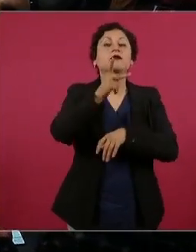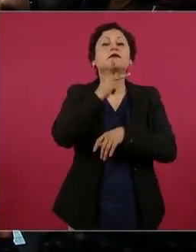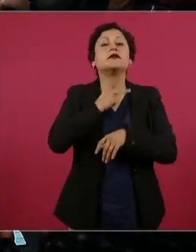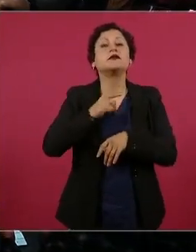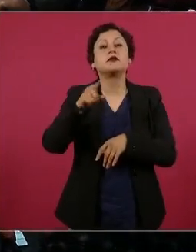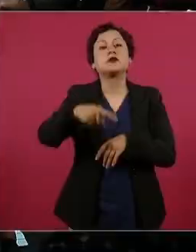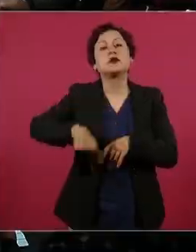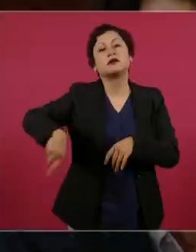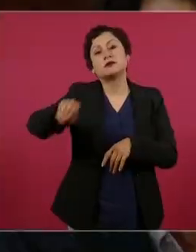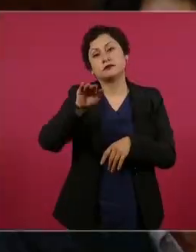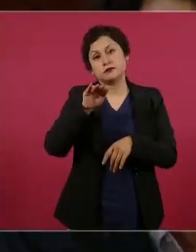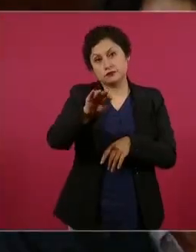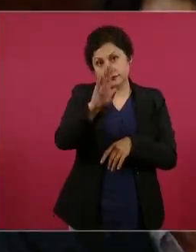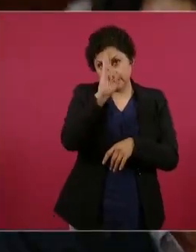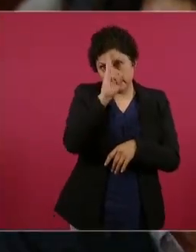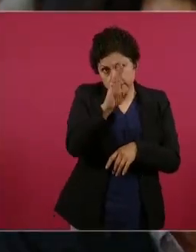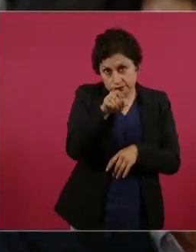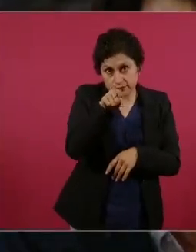le preguntan,